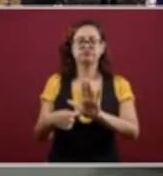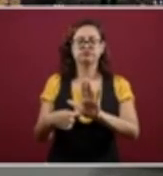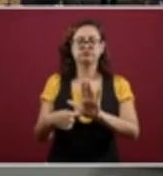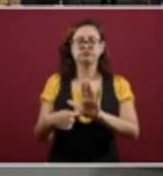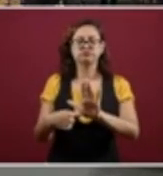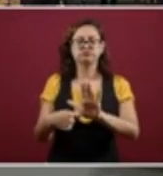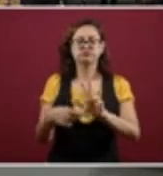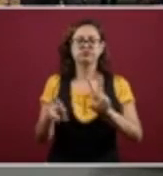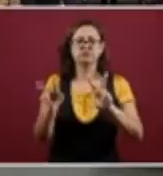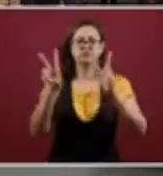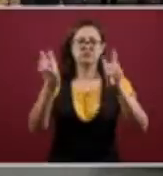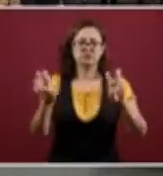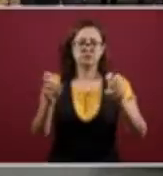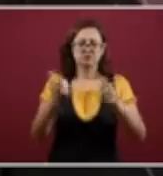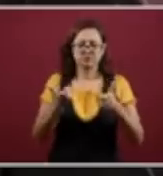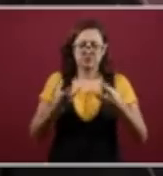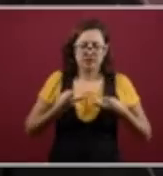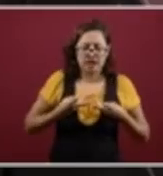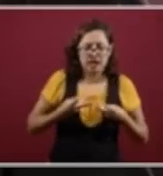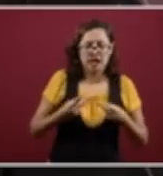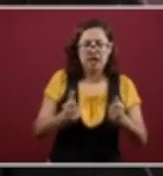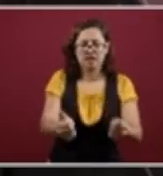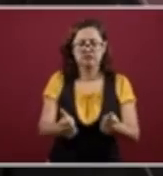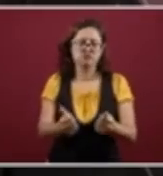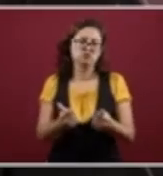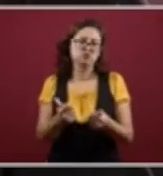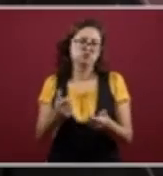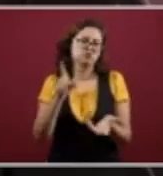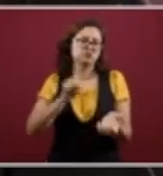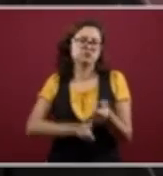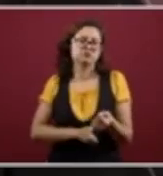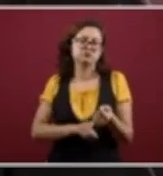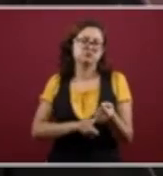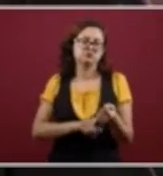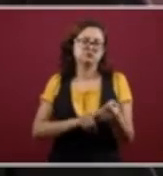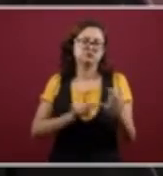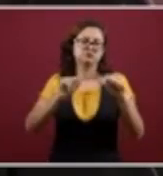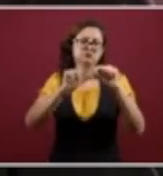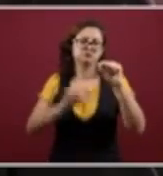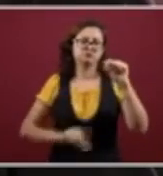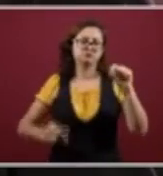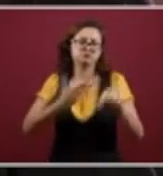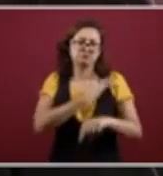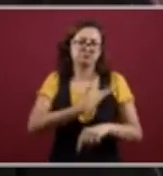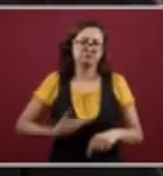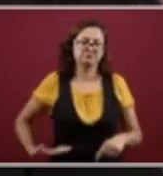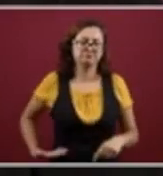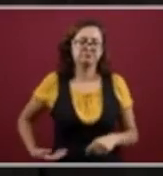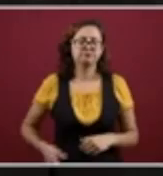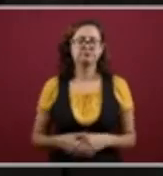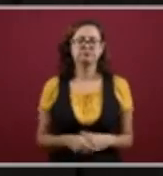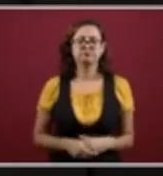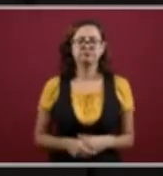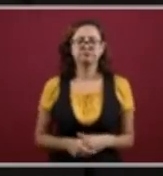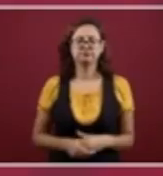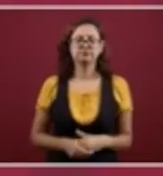la presidencia de la República. Ya ven que